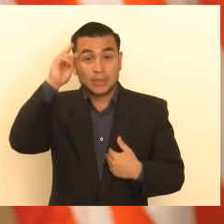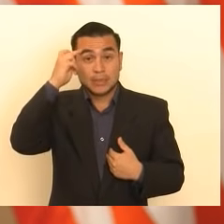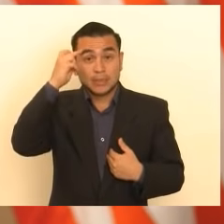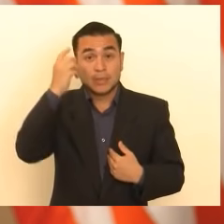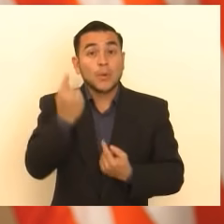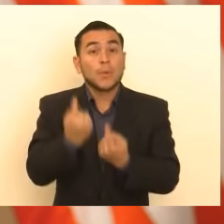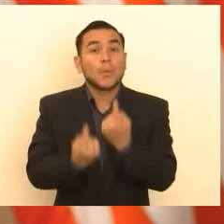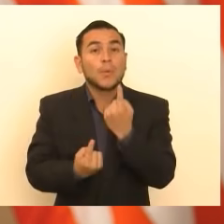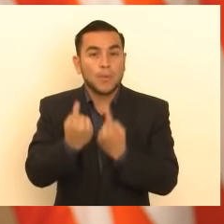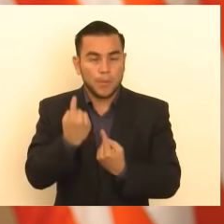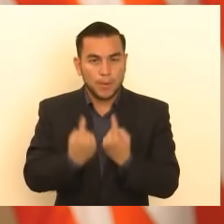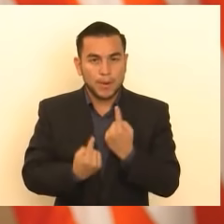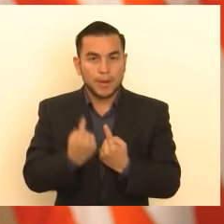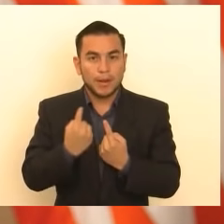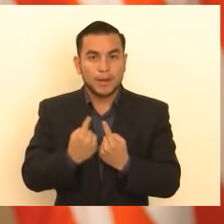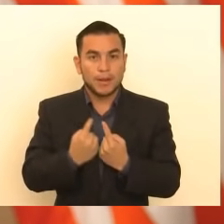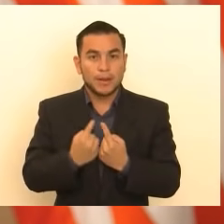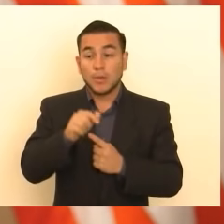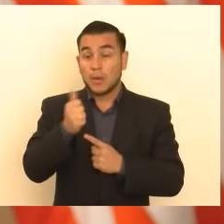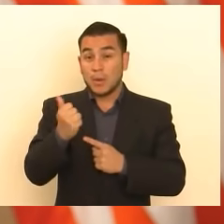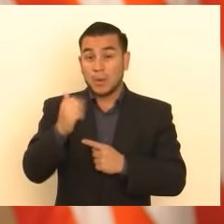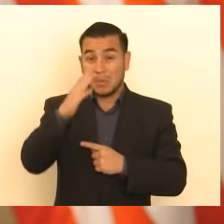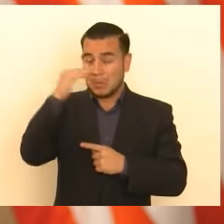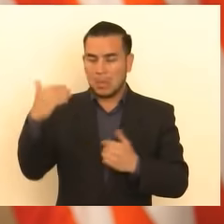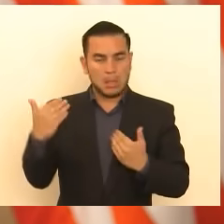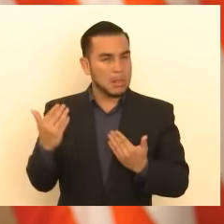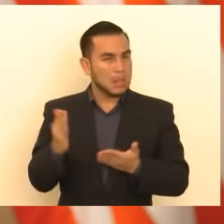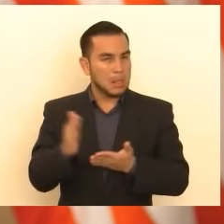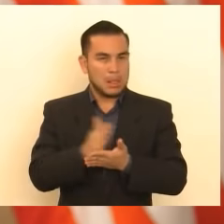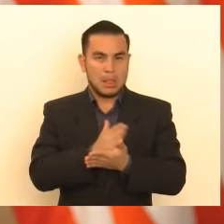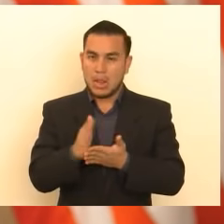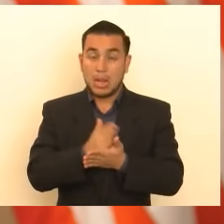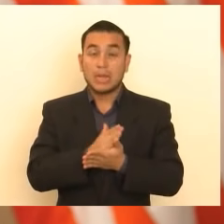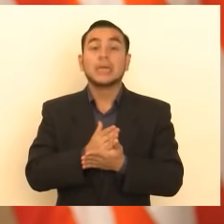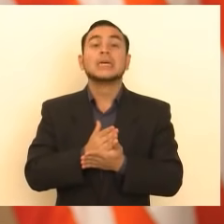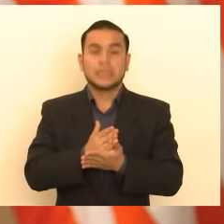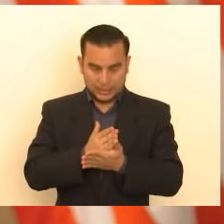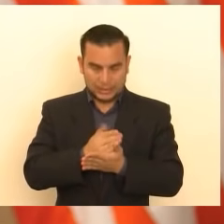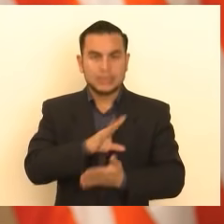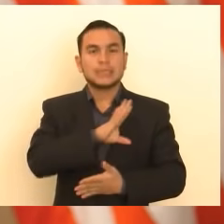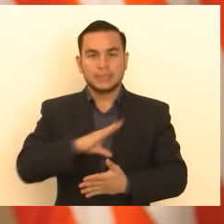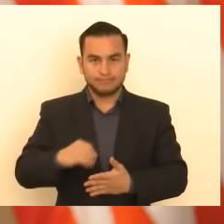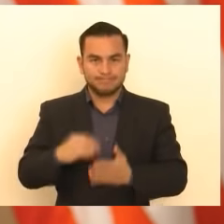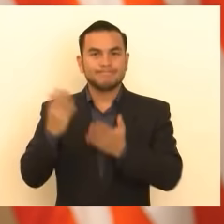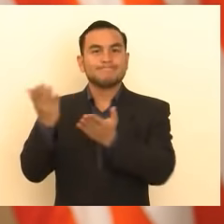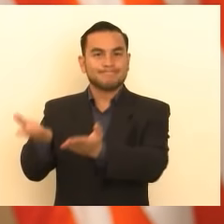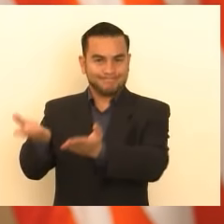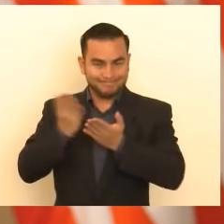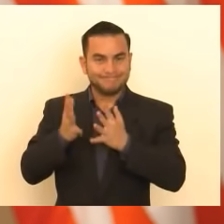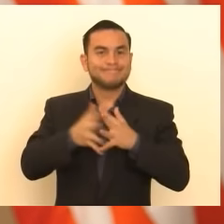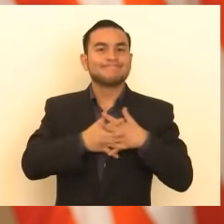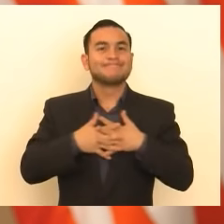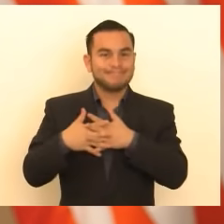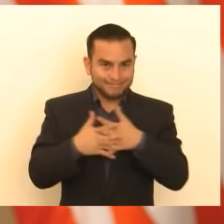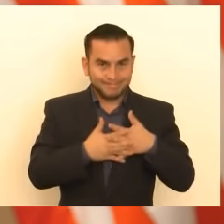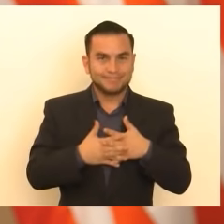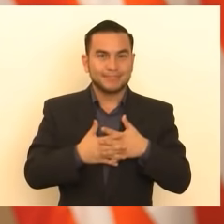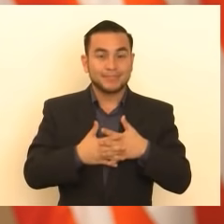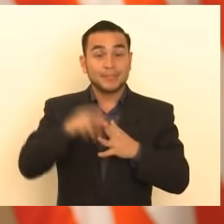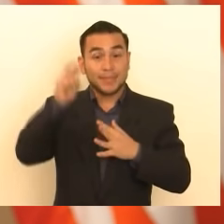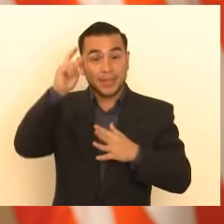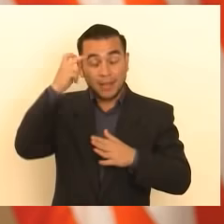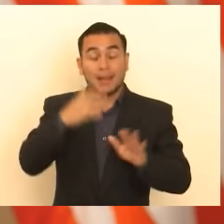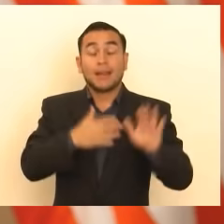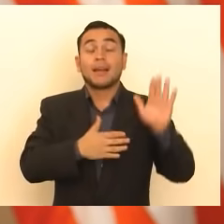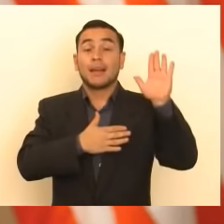colaboración pues no la tiene la mayoría de países del mundo, pero sí la tendrá El Salvador. Y eso habla mucho del compromiso que Estados Unidos